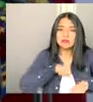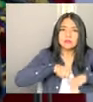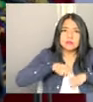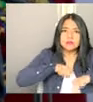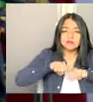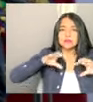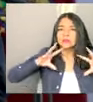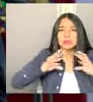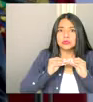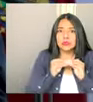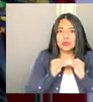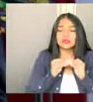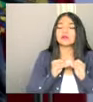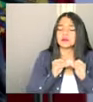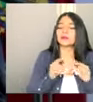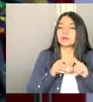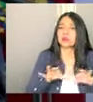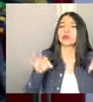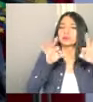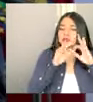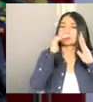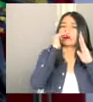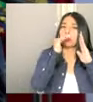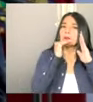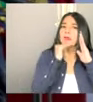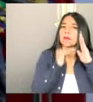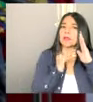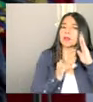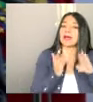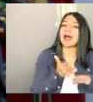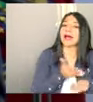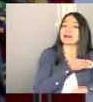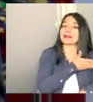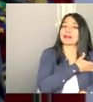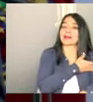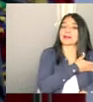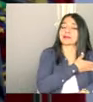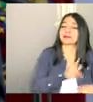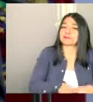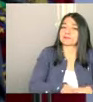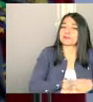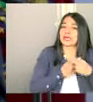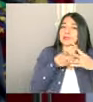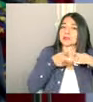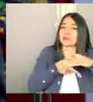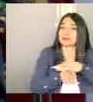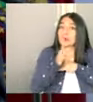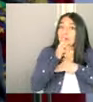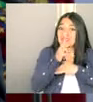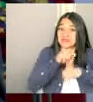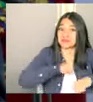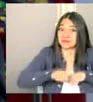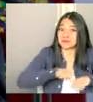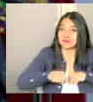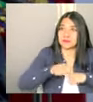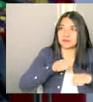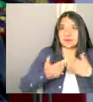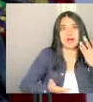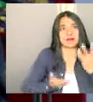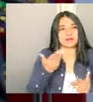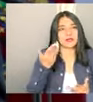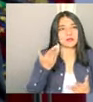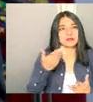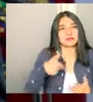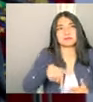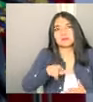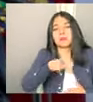contrato, hay un conjunto de pasos que se tienen que dar previo a esa operación comercial completa que está prevista en términos contractuales para